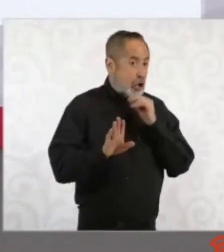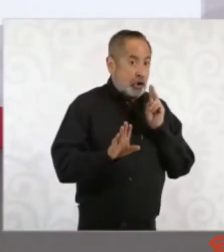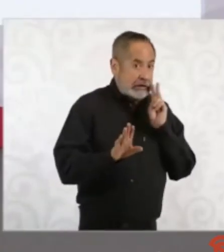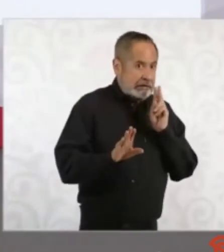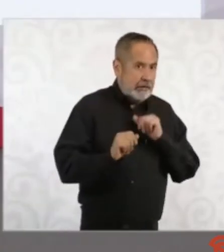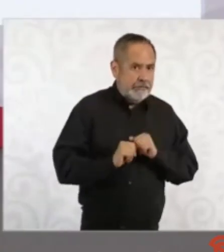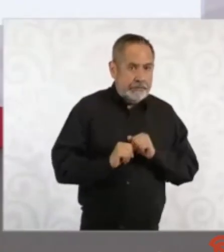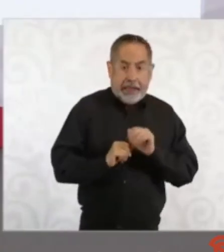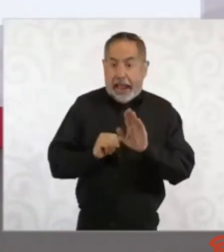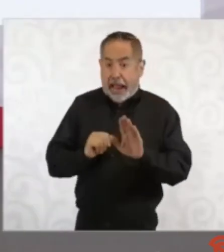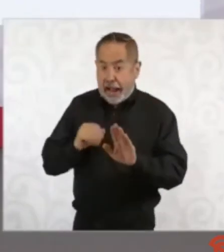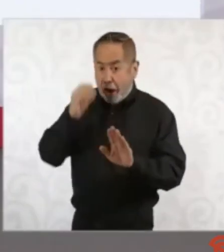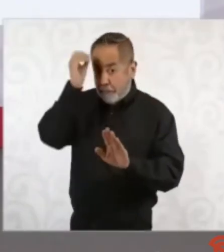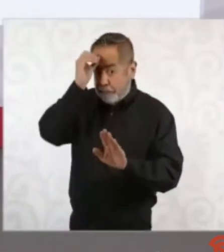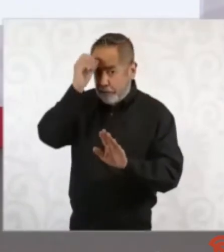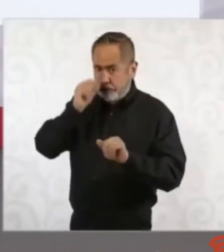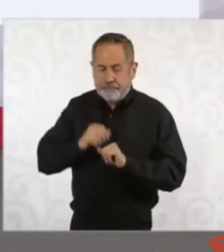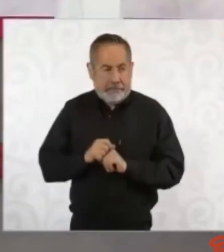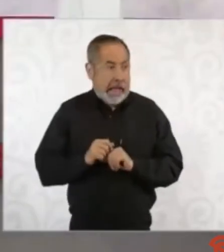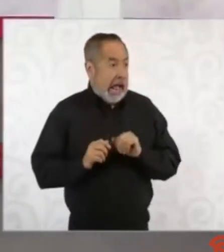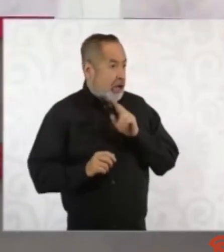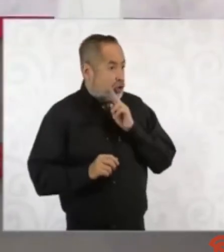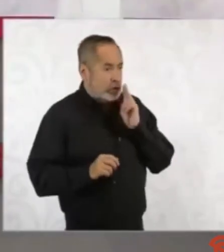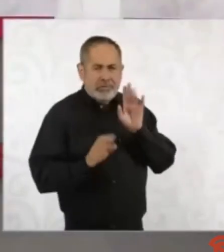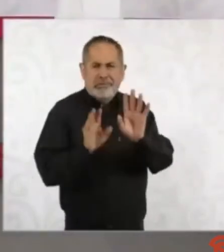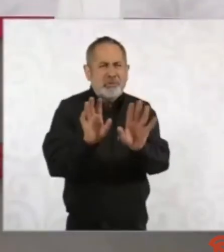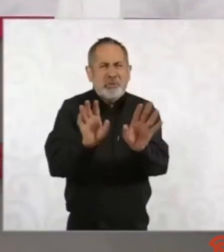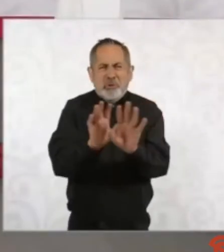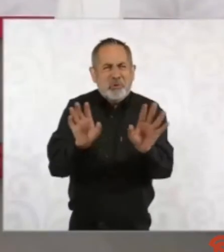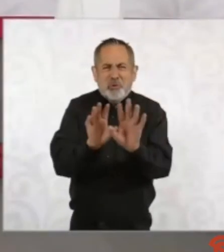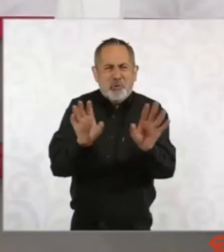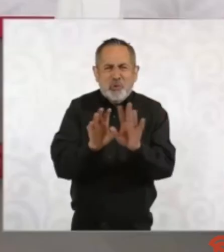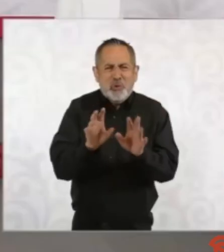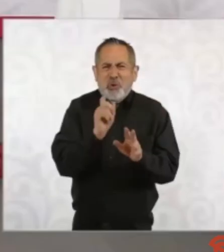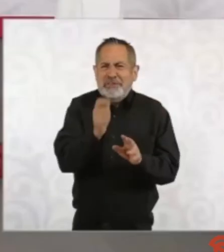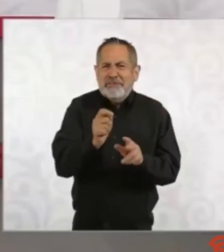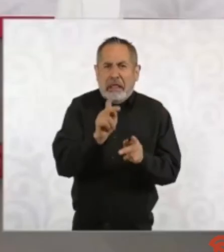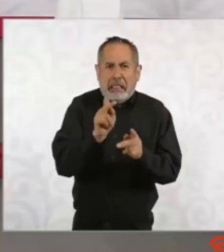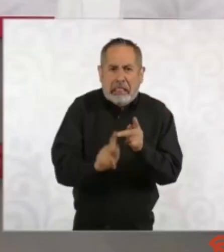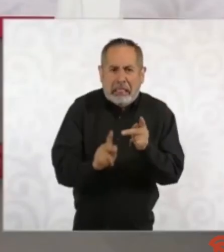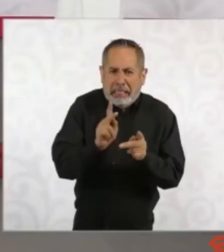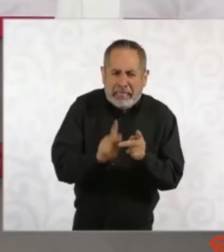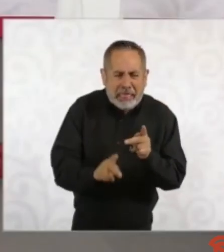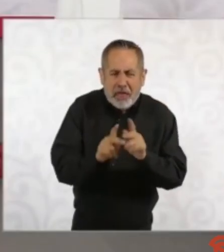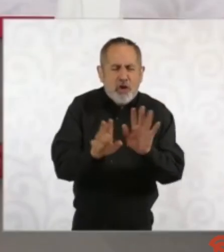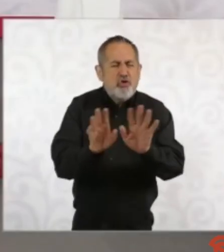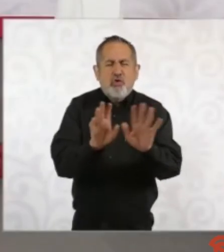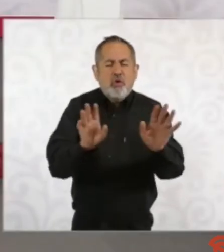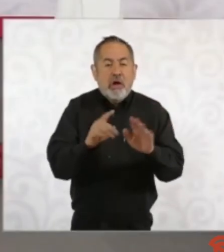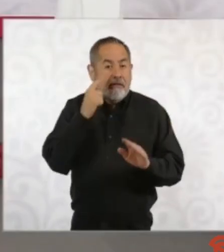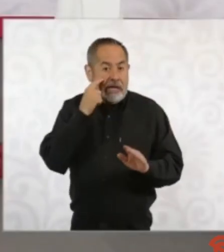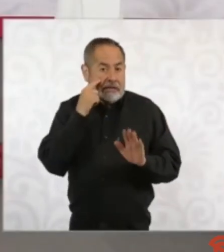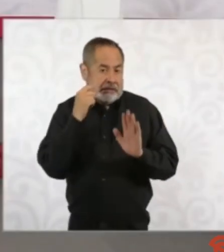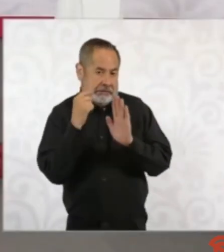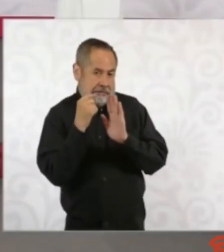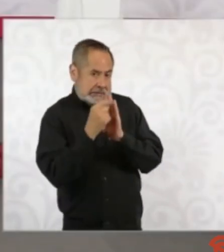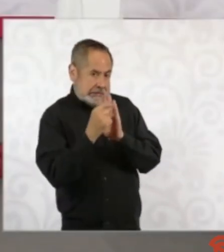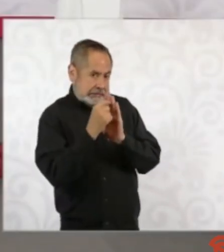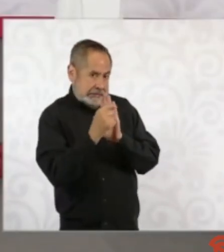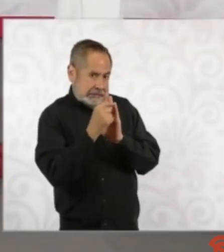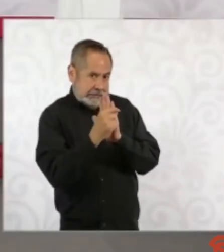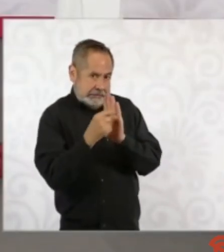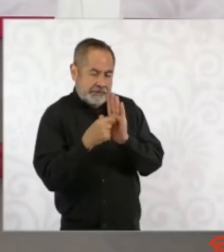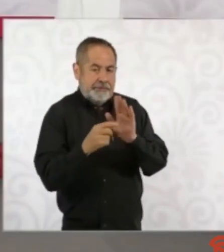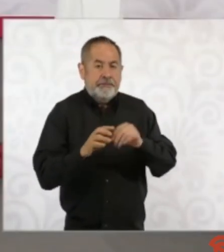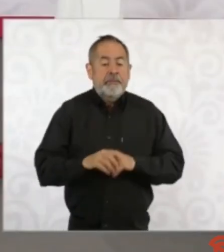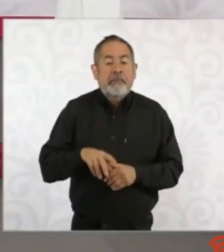decir una opinión, ahora regreso a la noticia, he dicho una opinión. No, fíjense lo que dicen los lineamientos. En